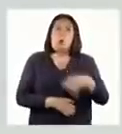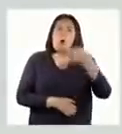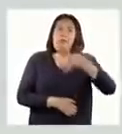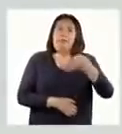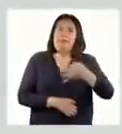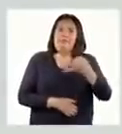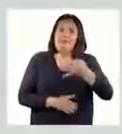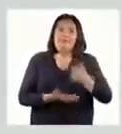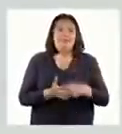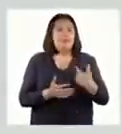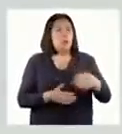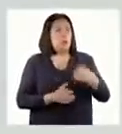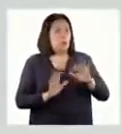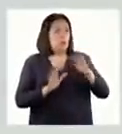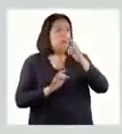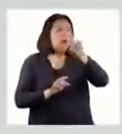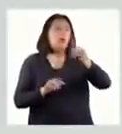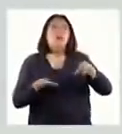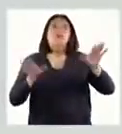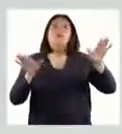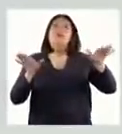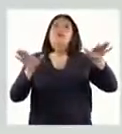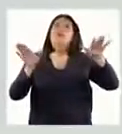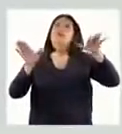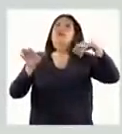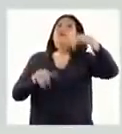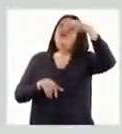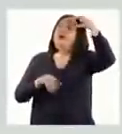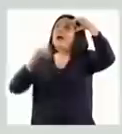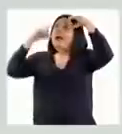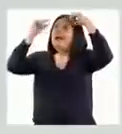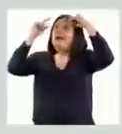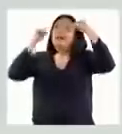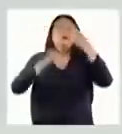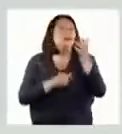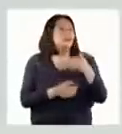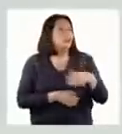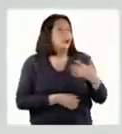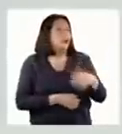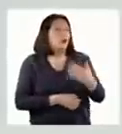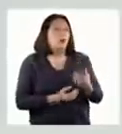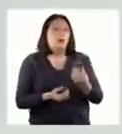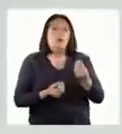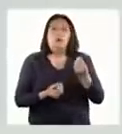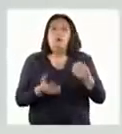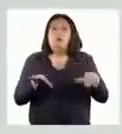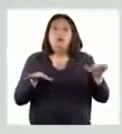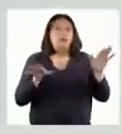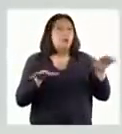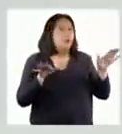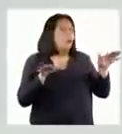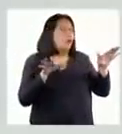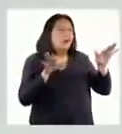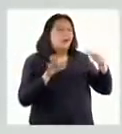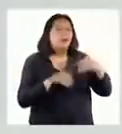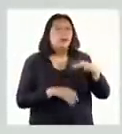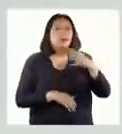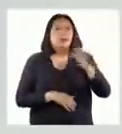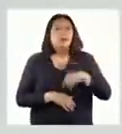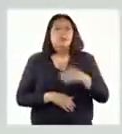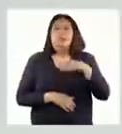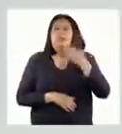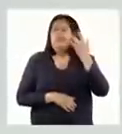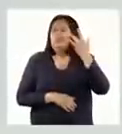realmente increíble ver volar a las lechuzas, porque además, cuando lo hacen, emiten